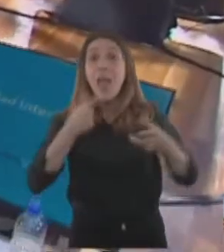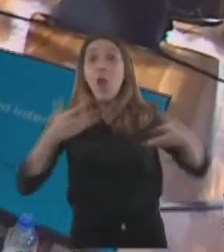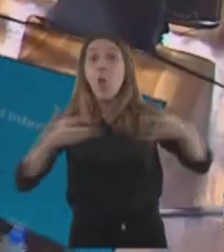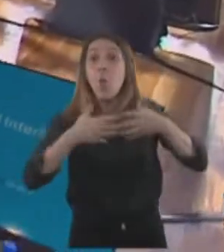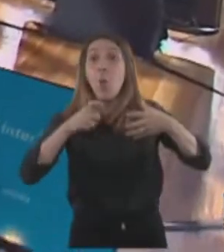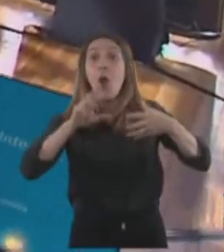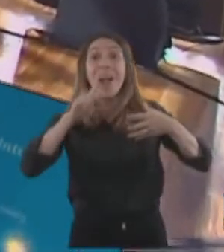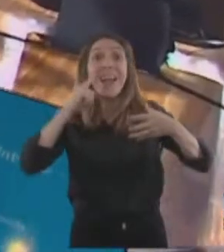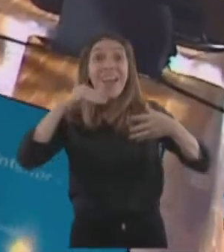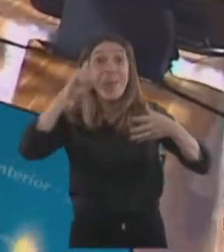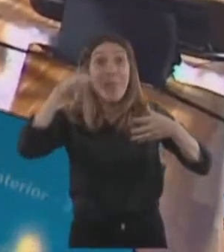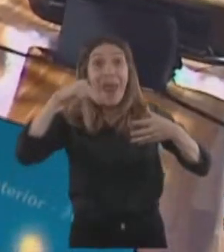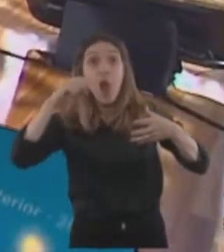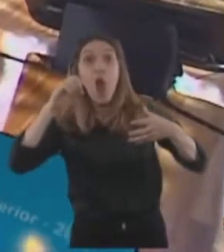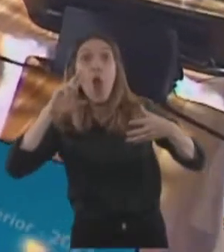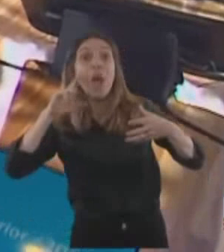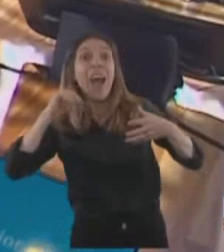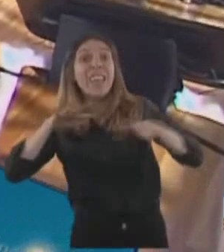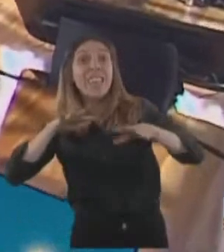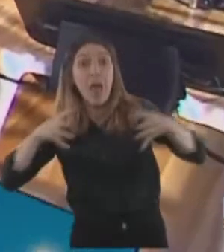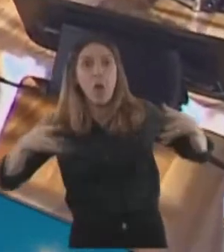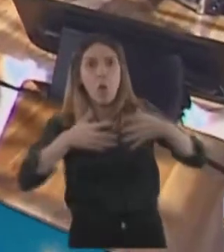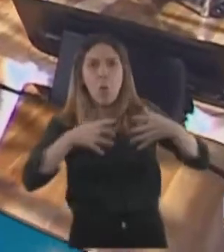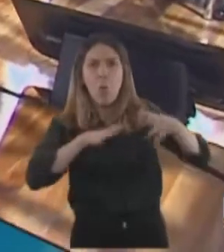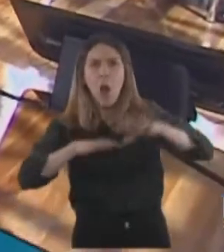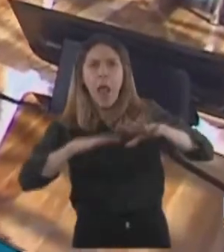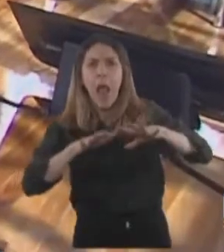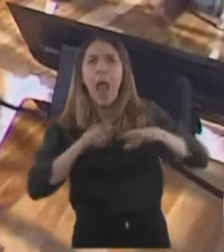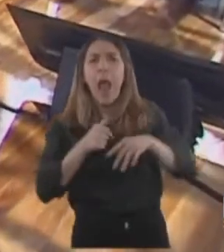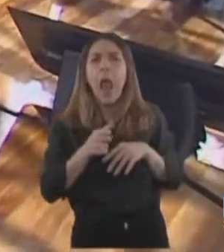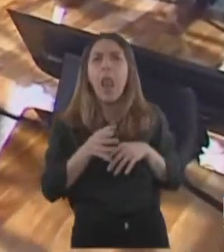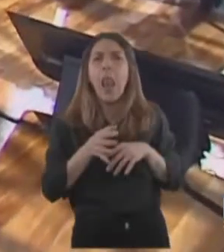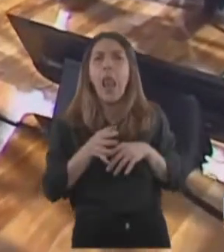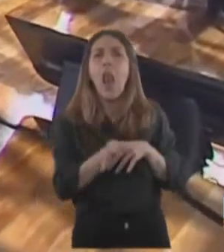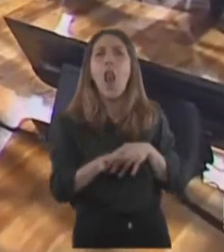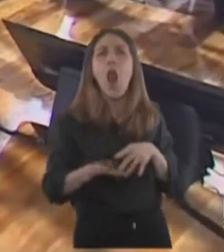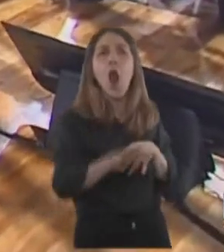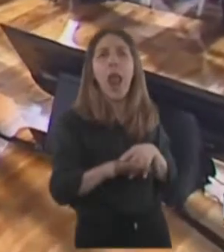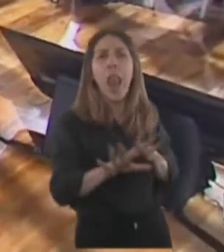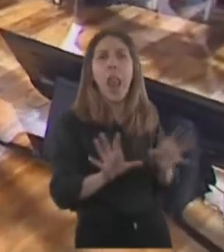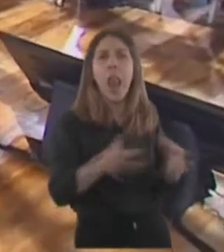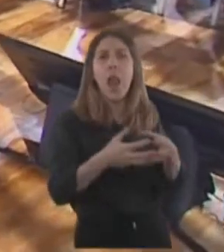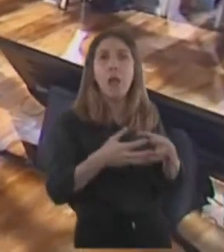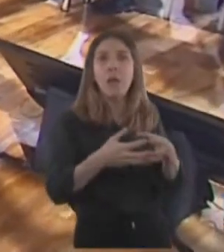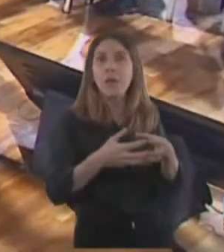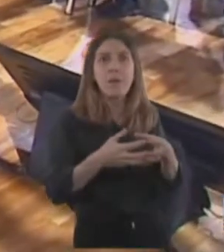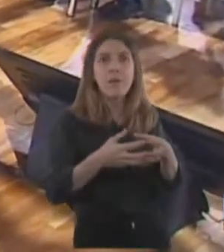crimen organizado es que no son esencialmente locales. el crimen organizado es